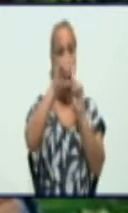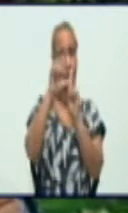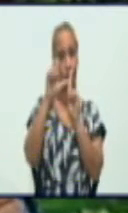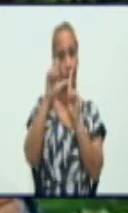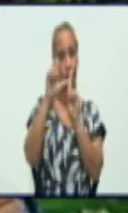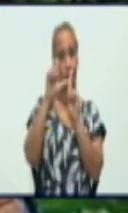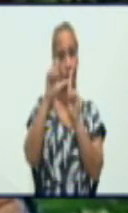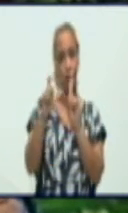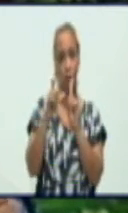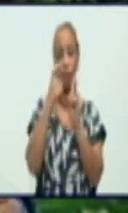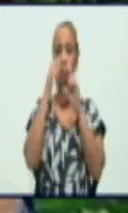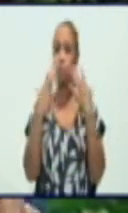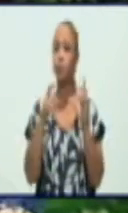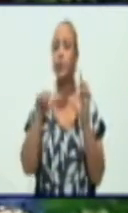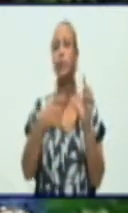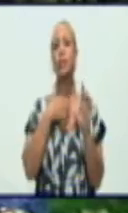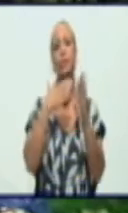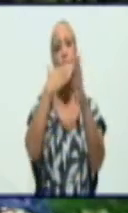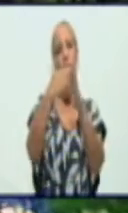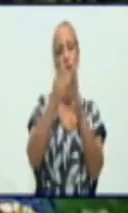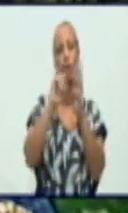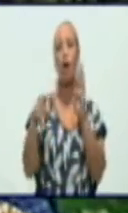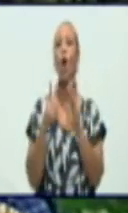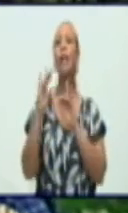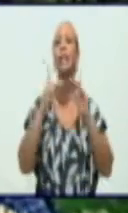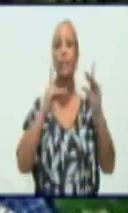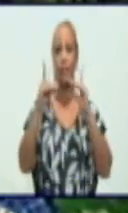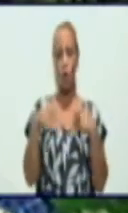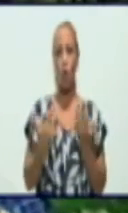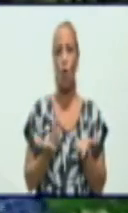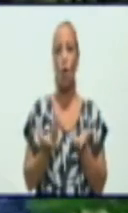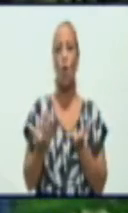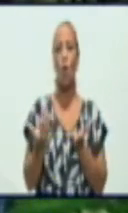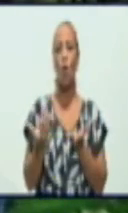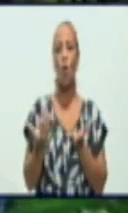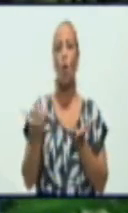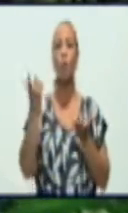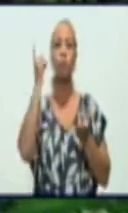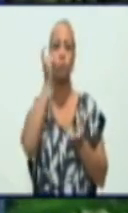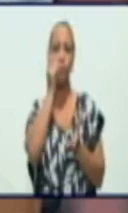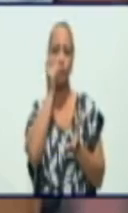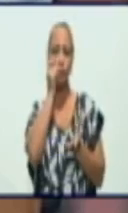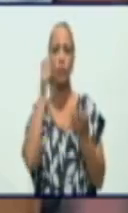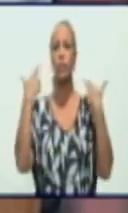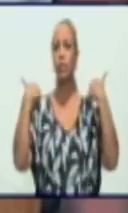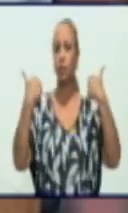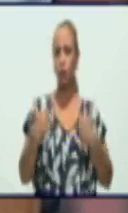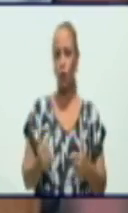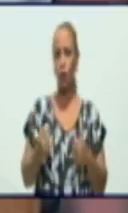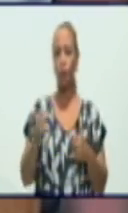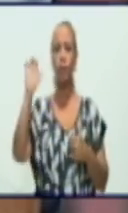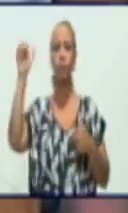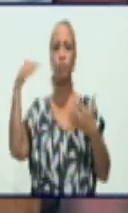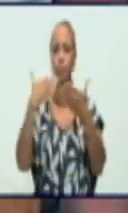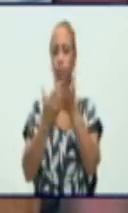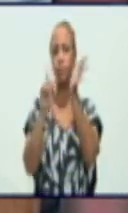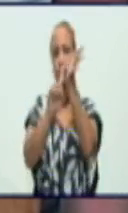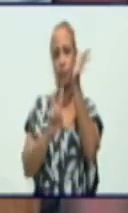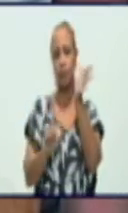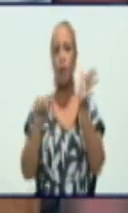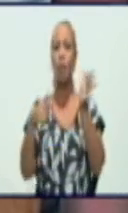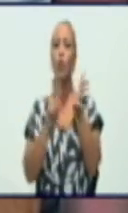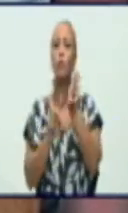estamos abordando este mediodía. Vamos al diálogo con Heider Montpierre Rodríguez, director de la Unión Eléctrica en